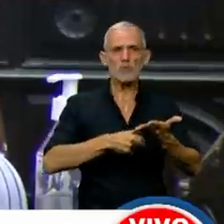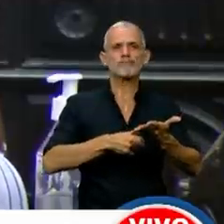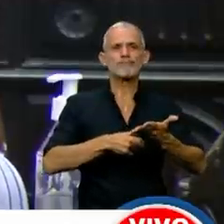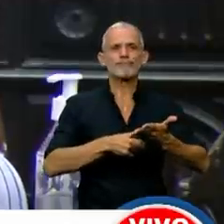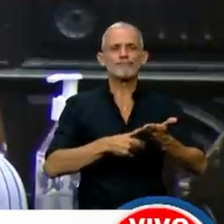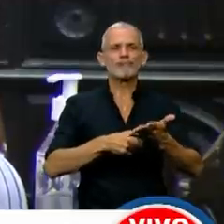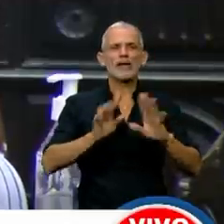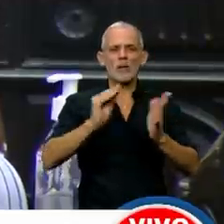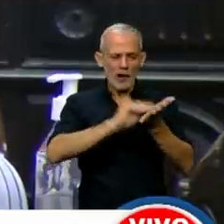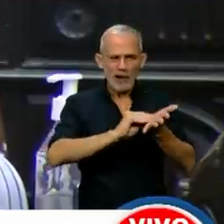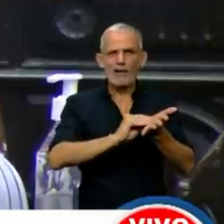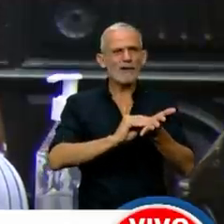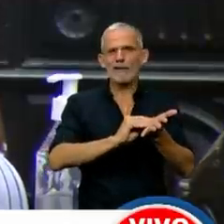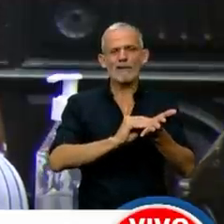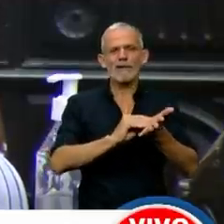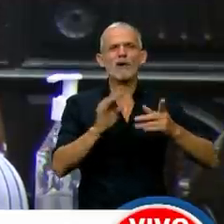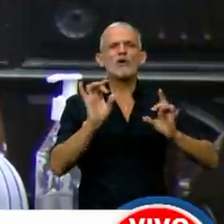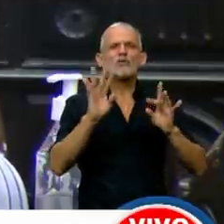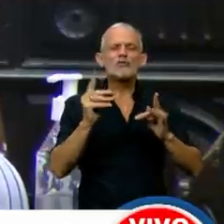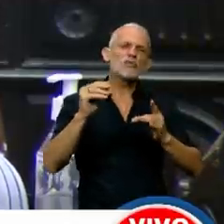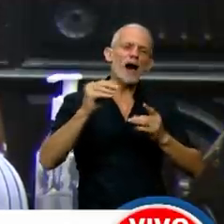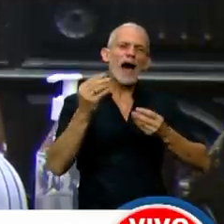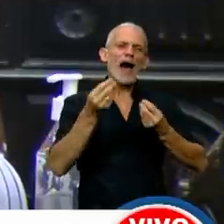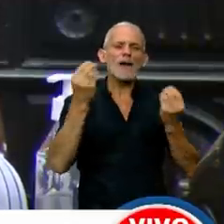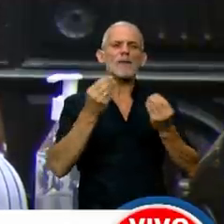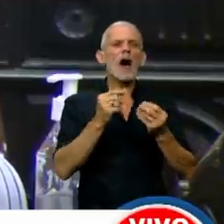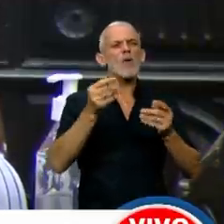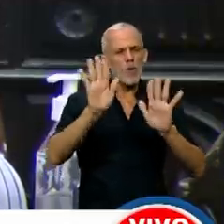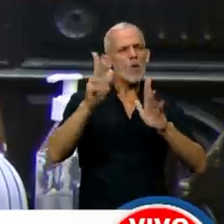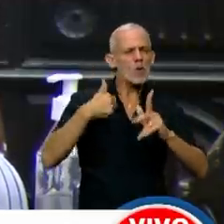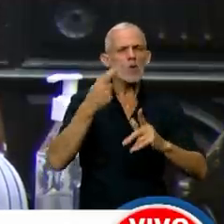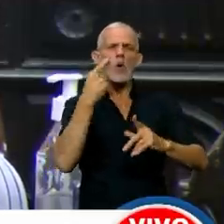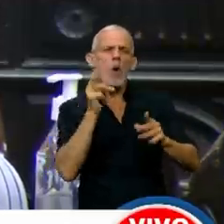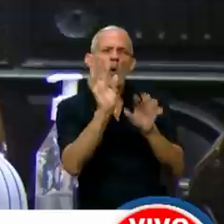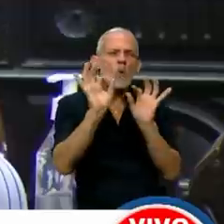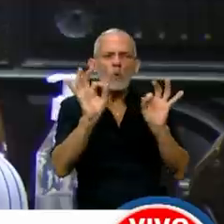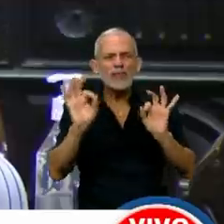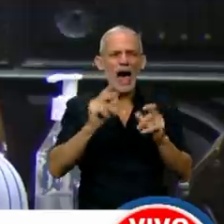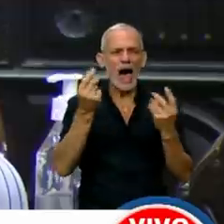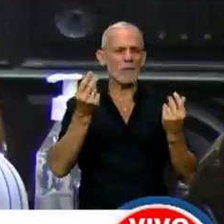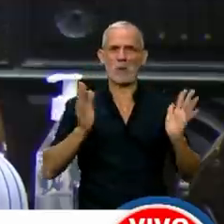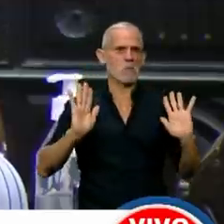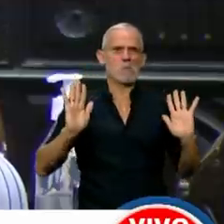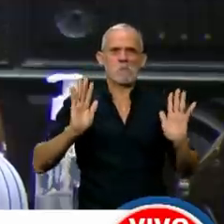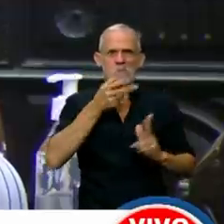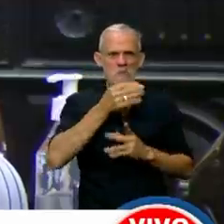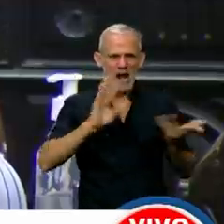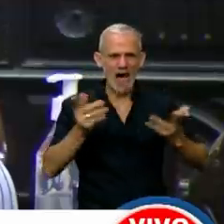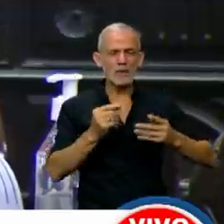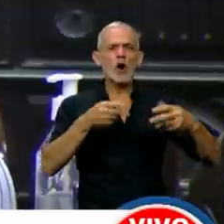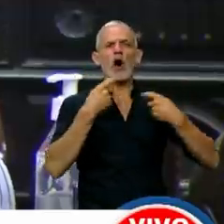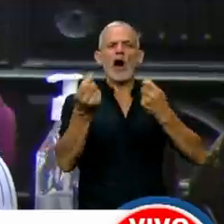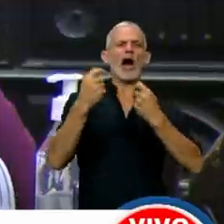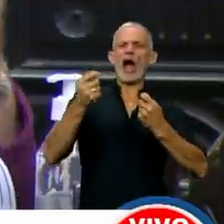tampoco hay ningún solo intento de austeridad ninguno ningún intento por bajar el